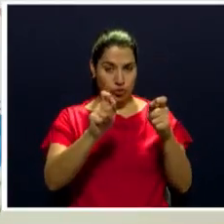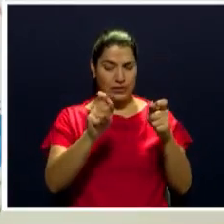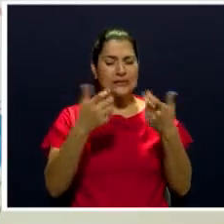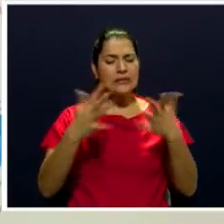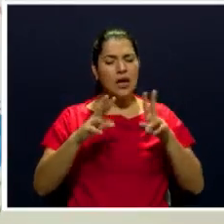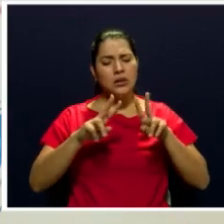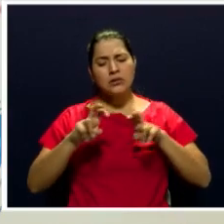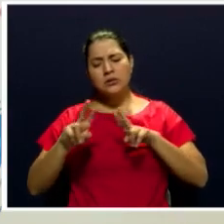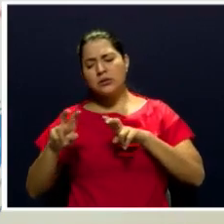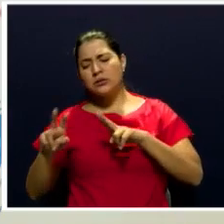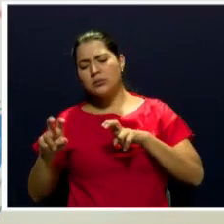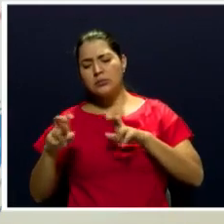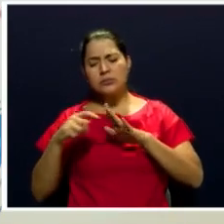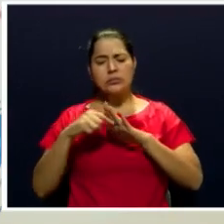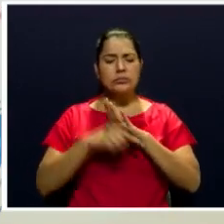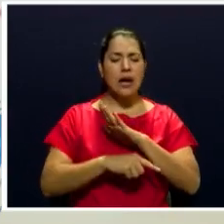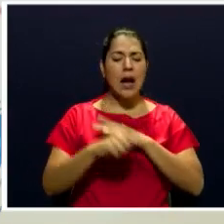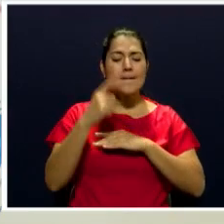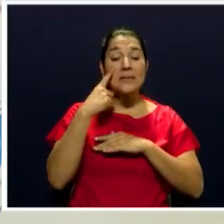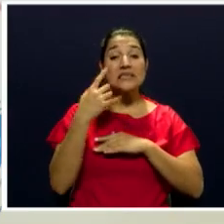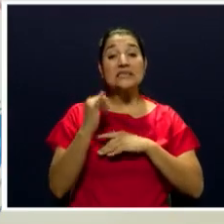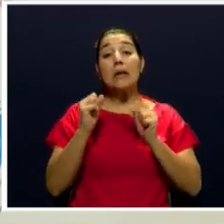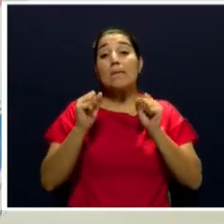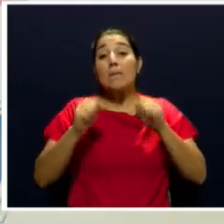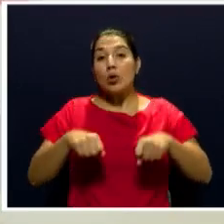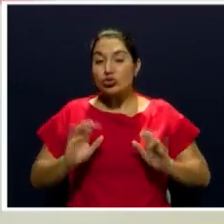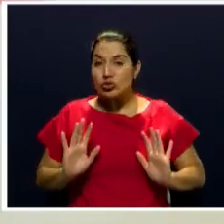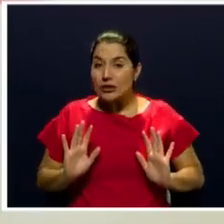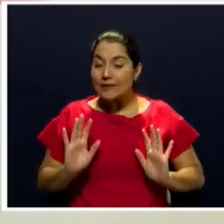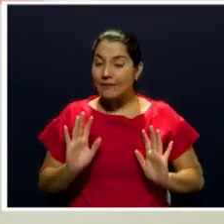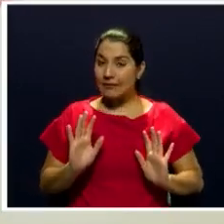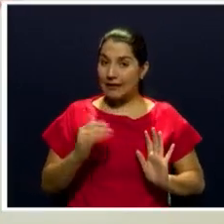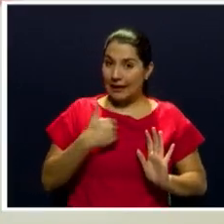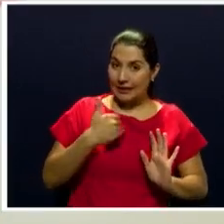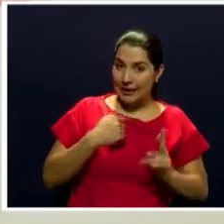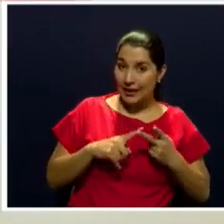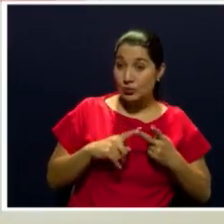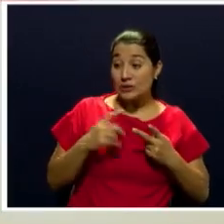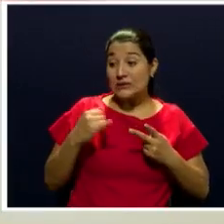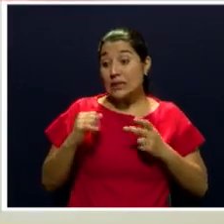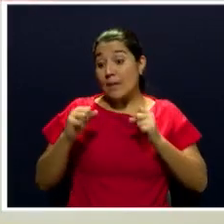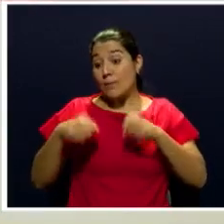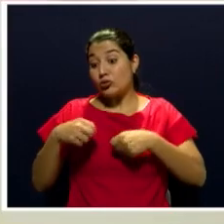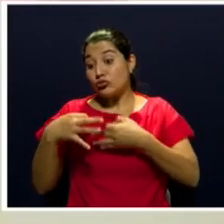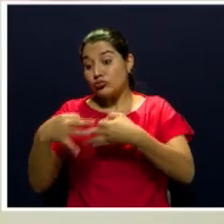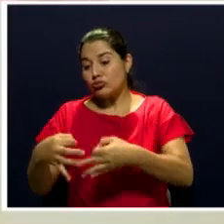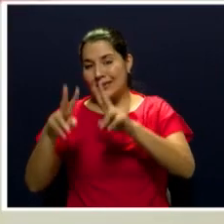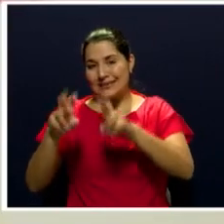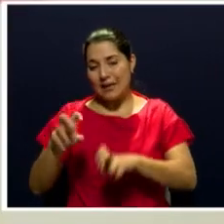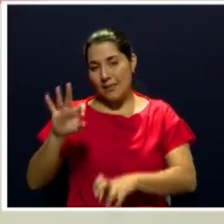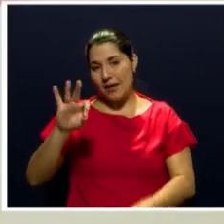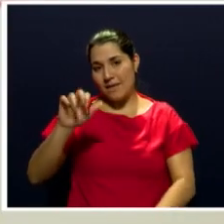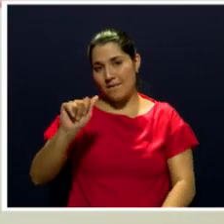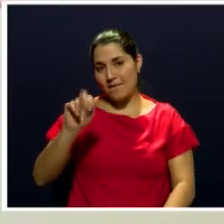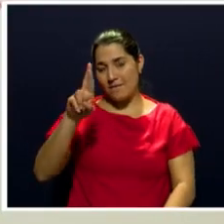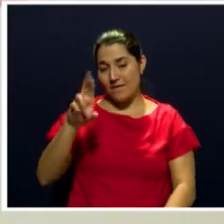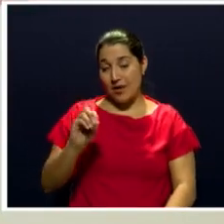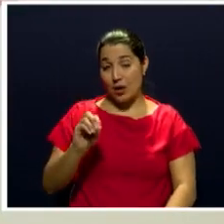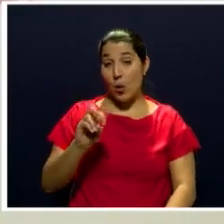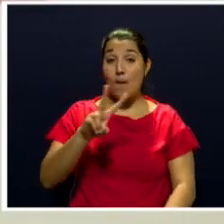análisis exhaustivo de la posibilidad que teníamos y las condiciones para la aplicación de las pruebas FARO 2020. Y